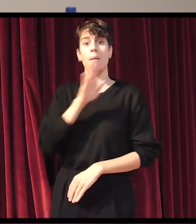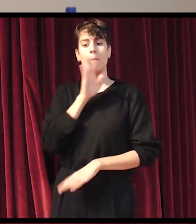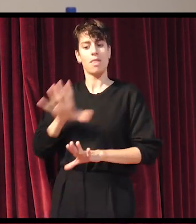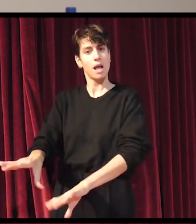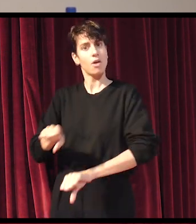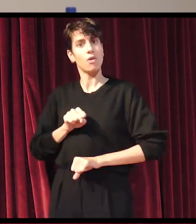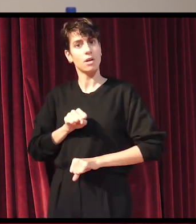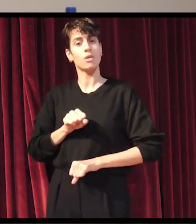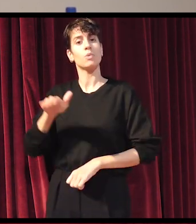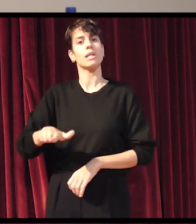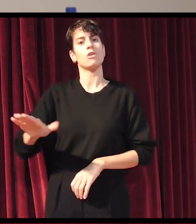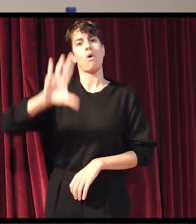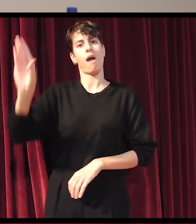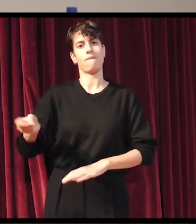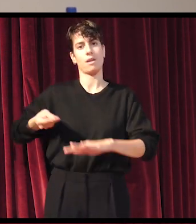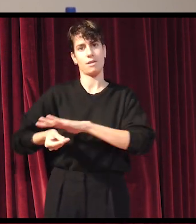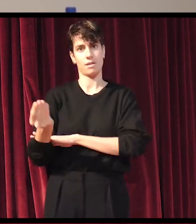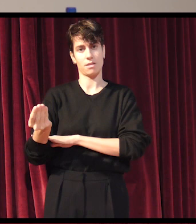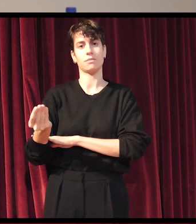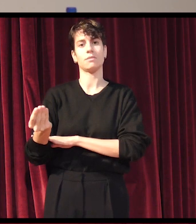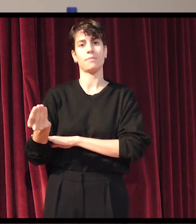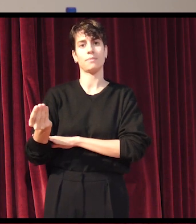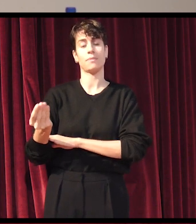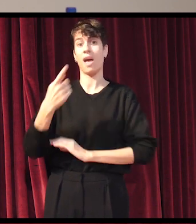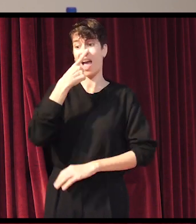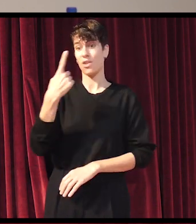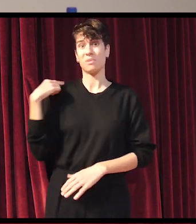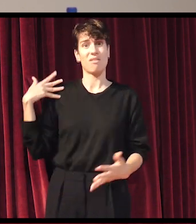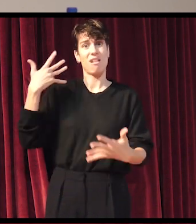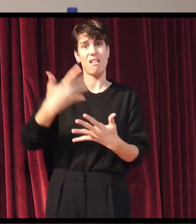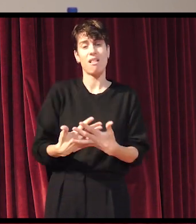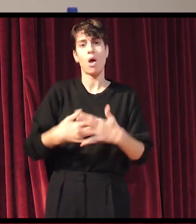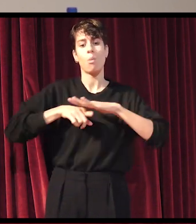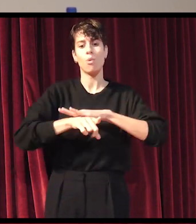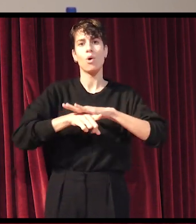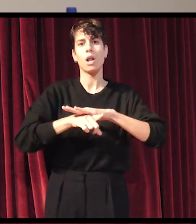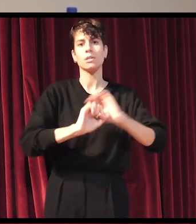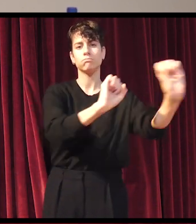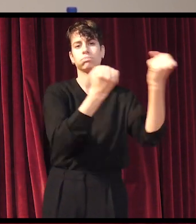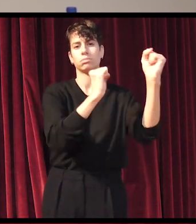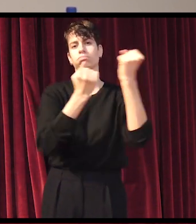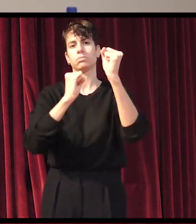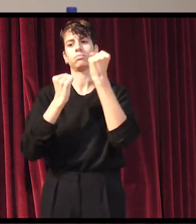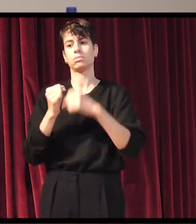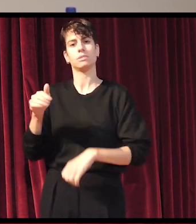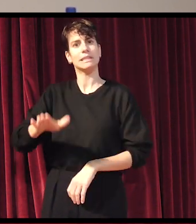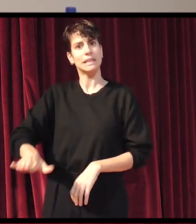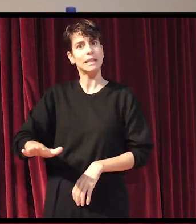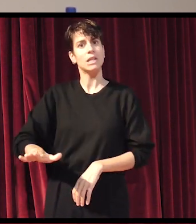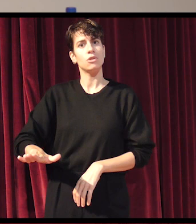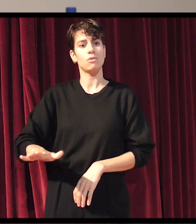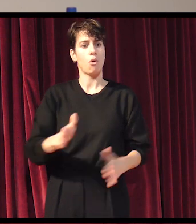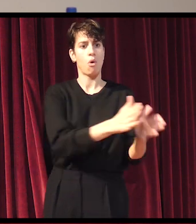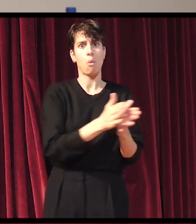niño procedente de África. Desde hace un año se encuentra en un laberinto burocrático para que su hijo pueda jugar al fútbol como el resto de